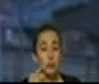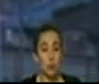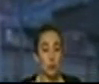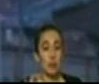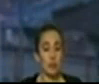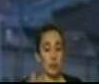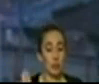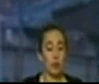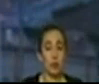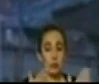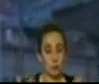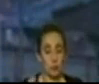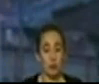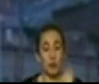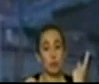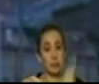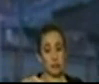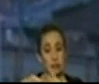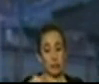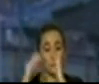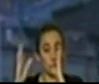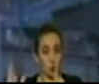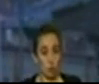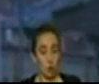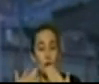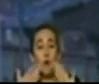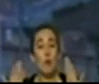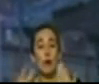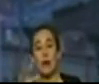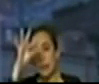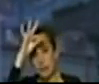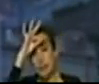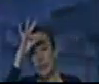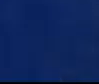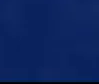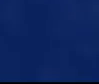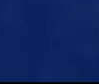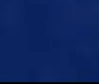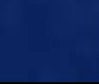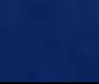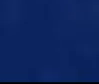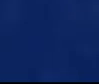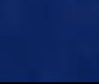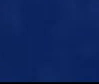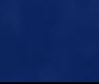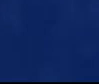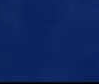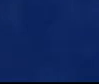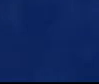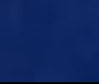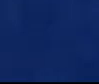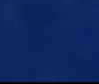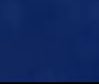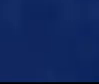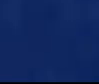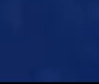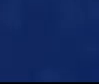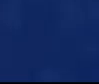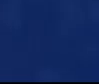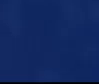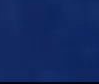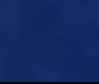ciudad de Quito, internada en unidad de cuidados intensivos. Guayas lidera la lista con 885 casos,